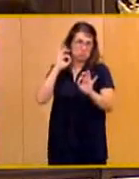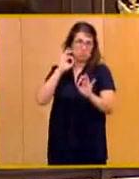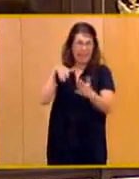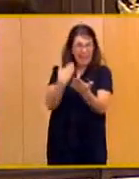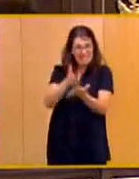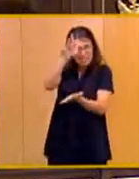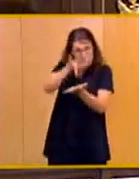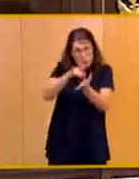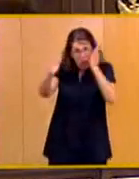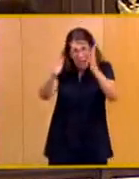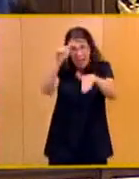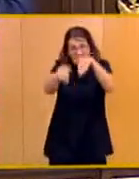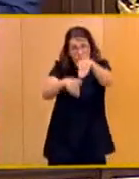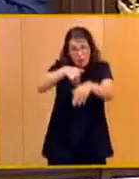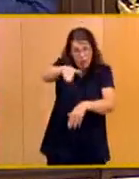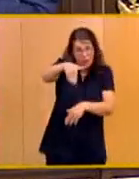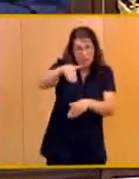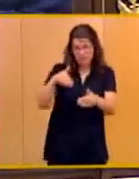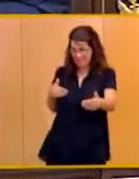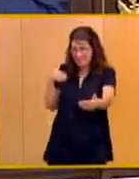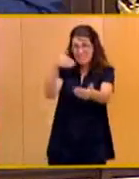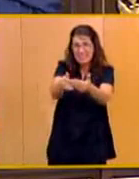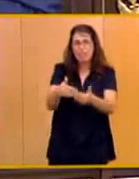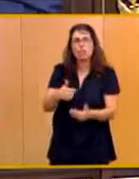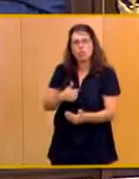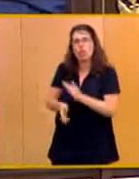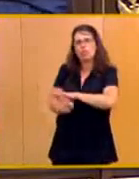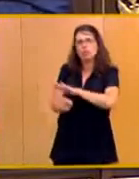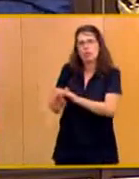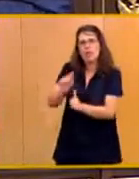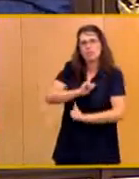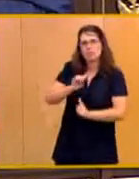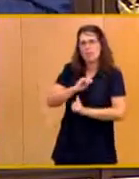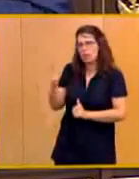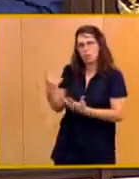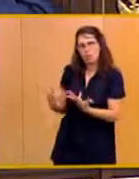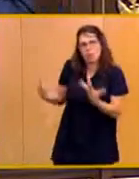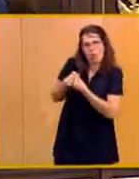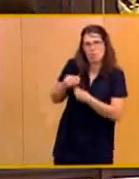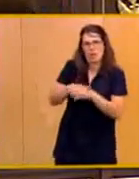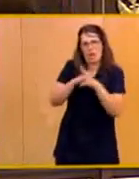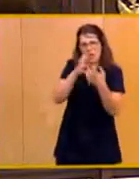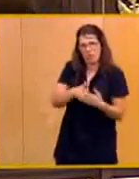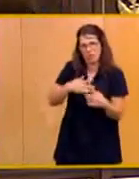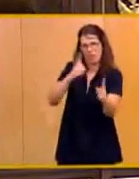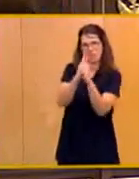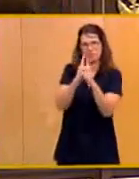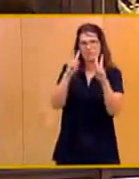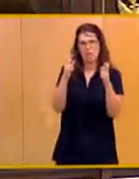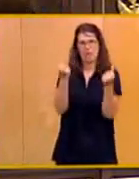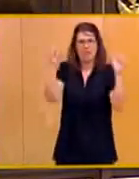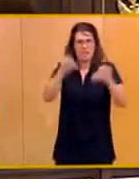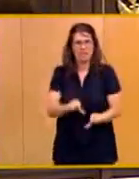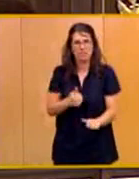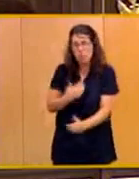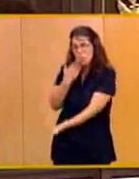cuando sean, le seguimos esperando de este lado de lucha contra la crisis. Y le pido que ejerza su